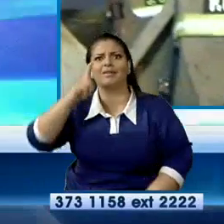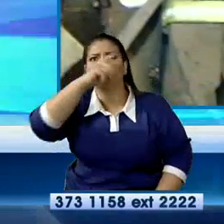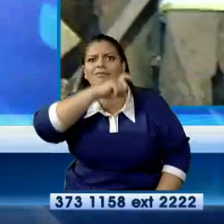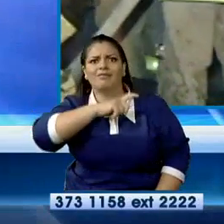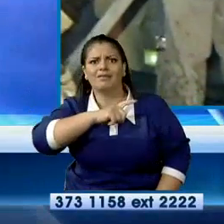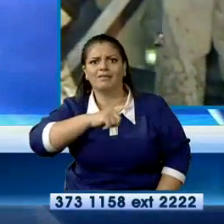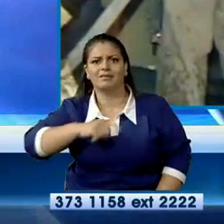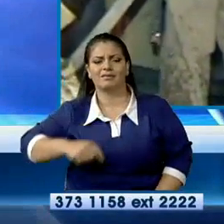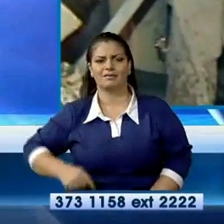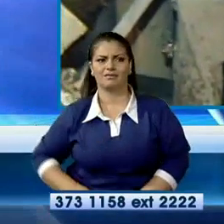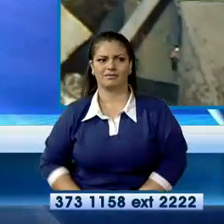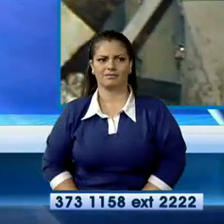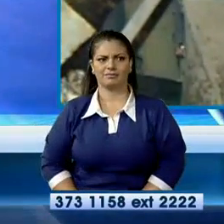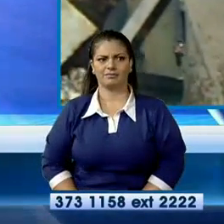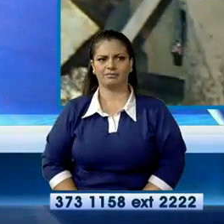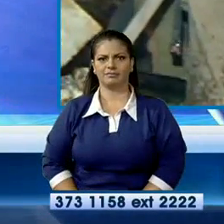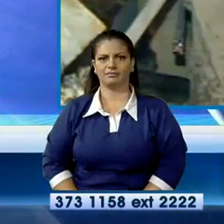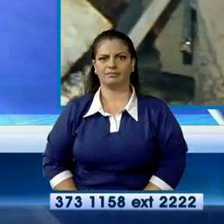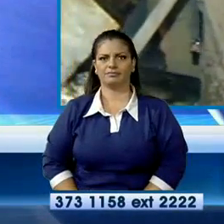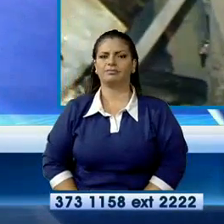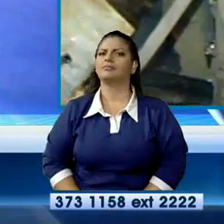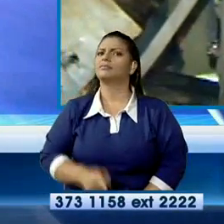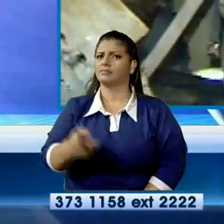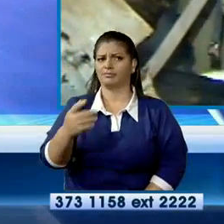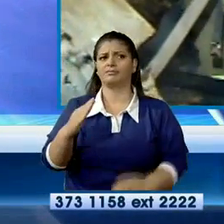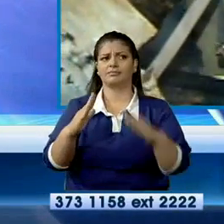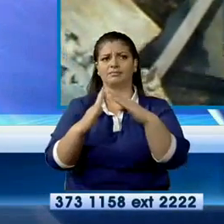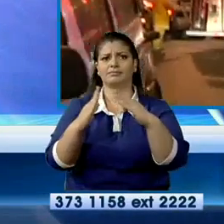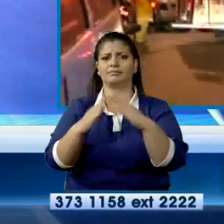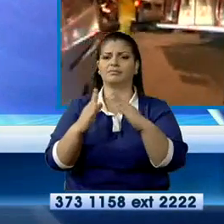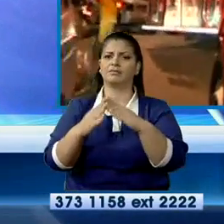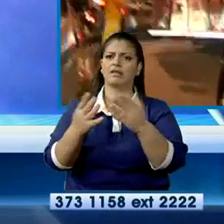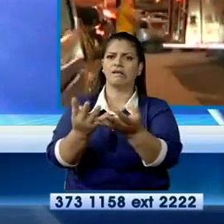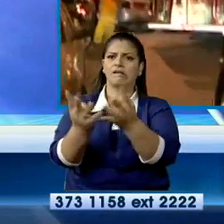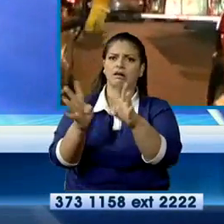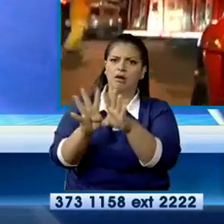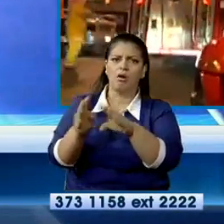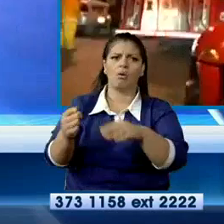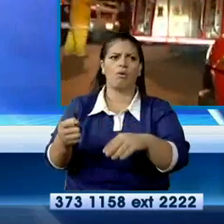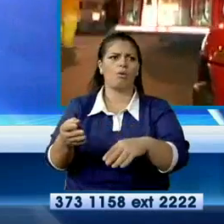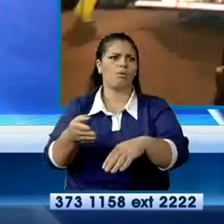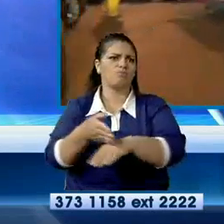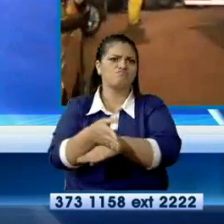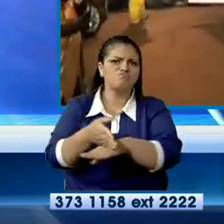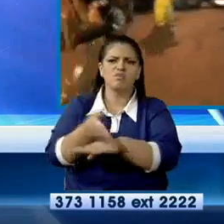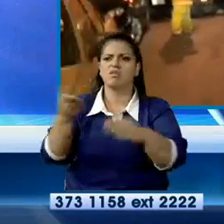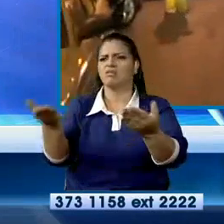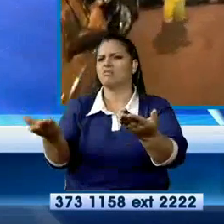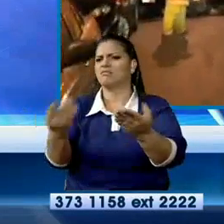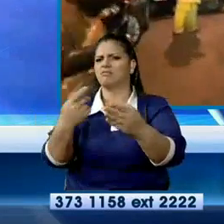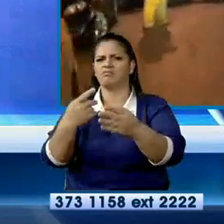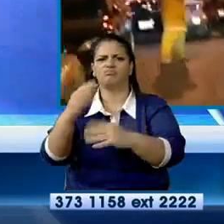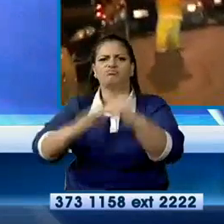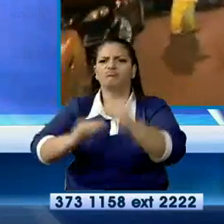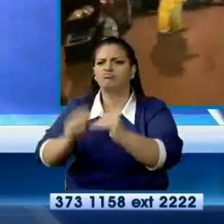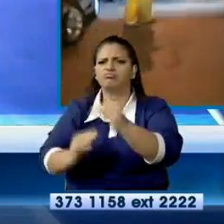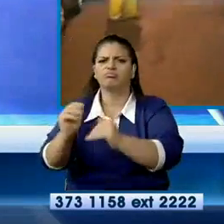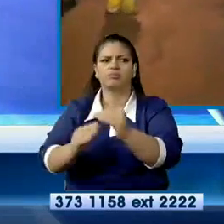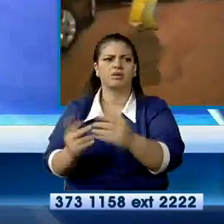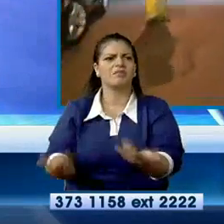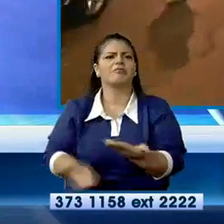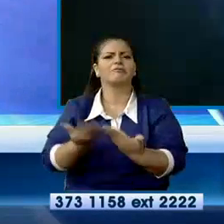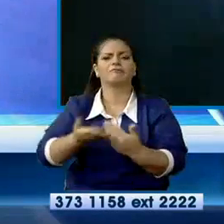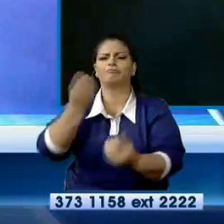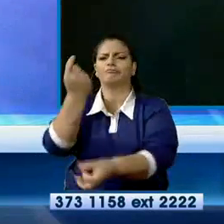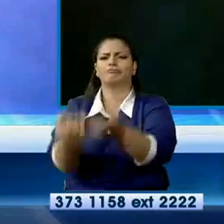casa. De fácil combustión. Mixta. Exactamente. Así es. Entonces, si se contaminan dos, tres casas, ¿qué pasa? Los irresponsables deberían